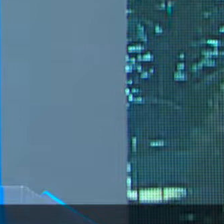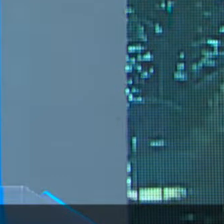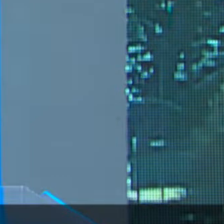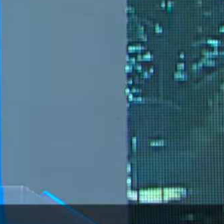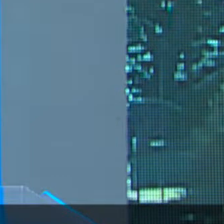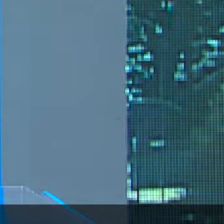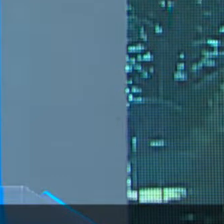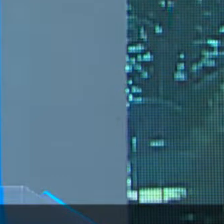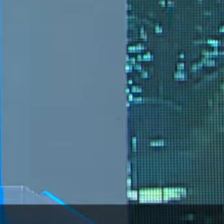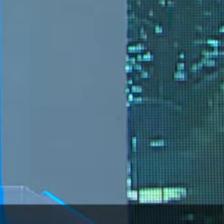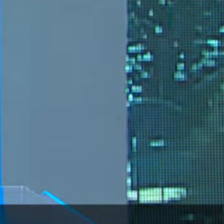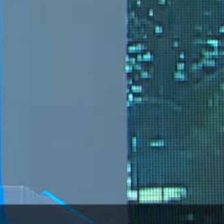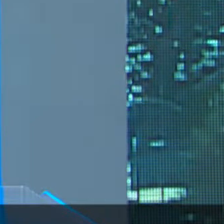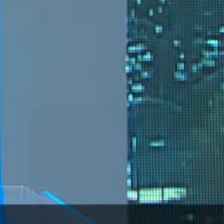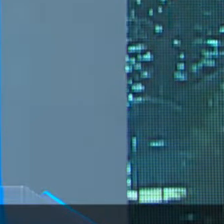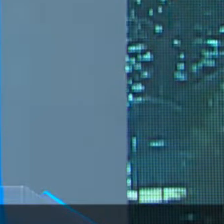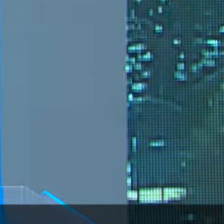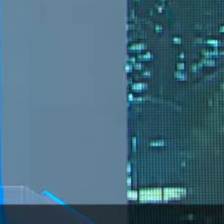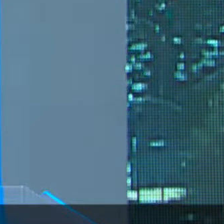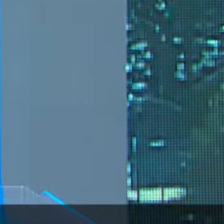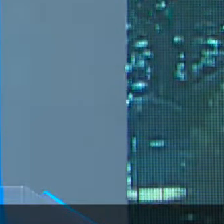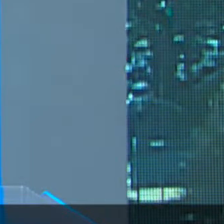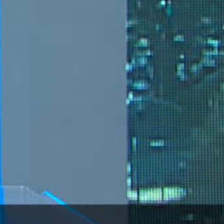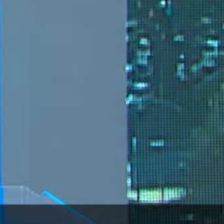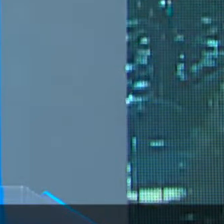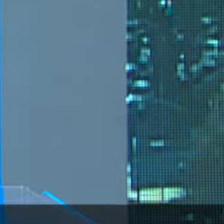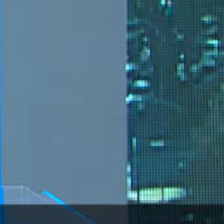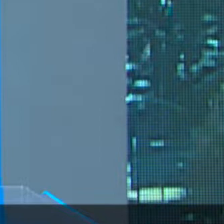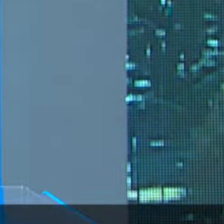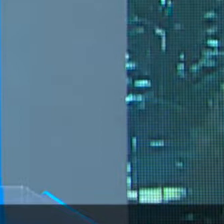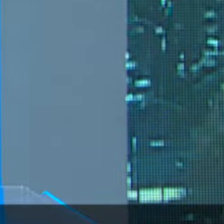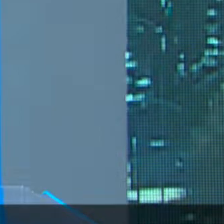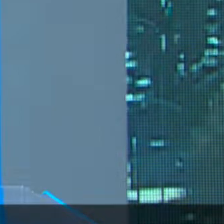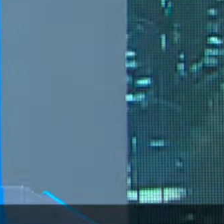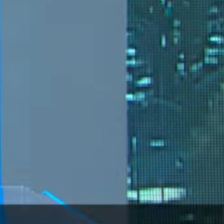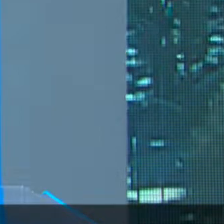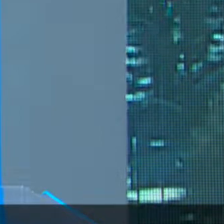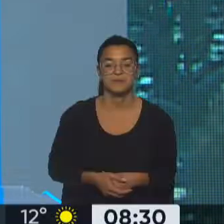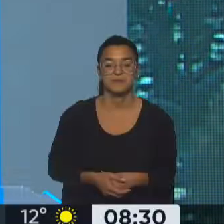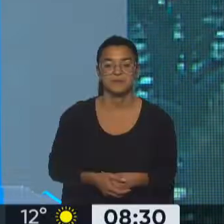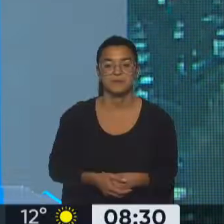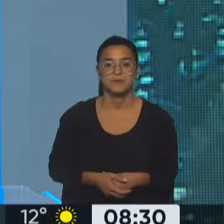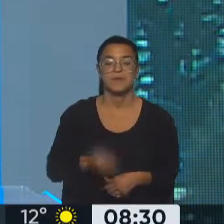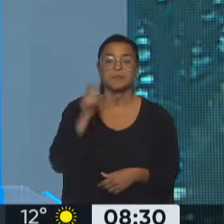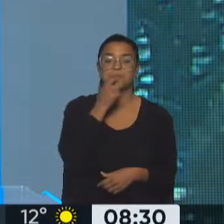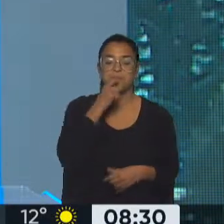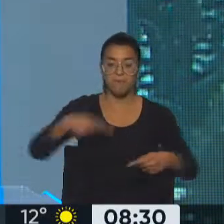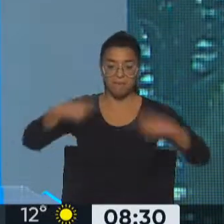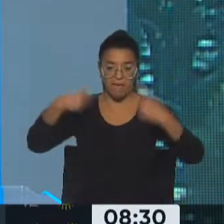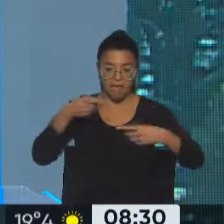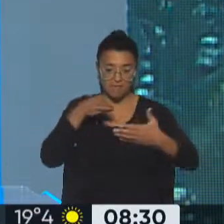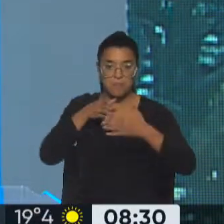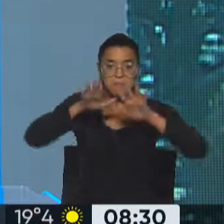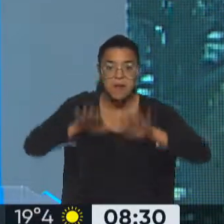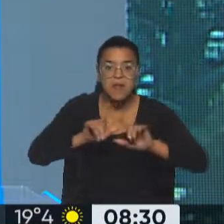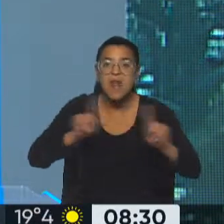el conductor alcoholizado ese conductor alcoholizado la Manía la mala maniobra del chofer el haber pasado por un peaje que nadie los detenga